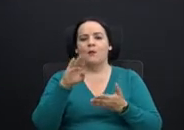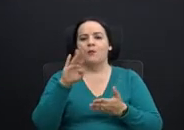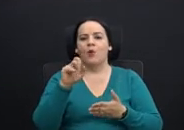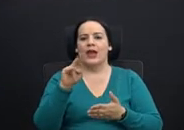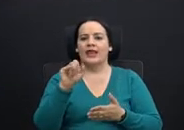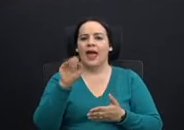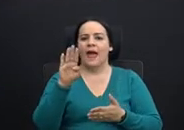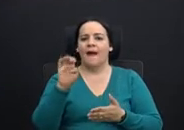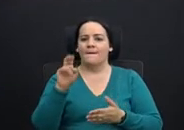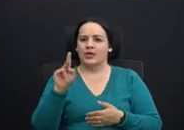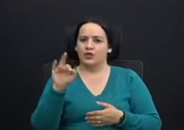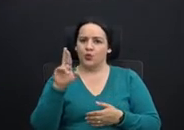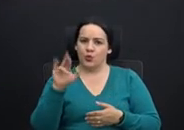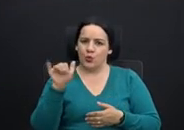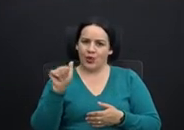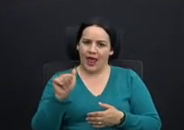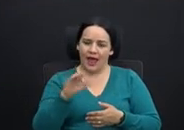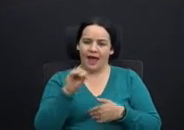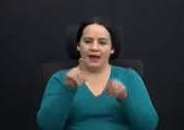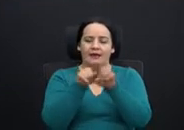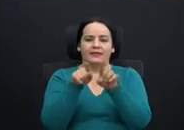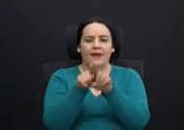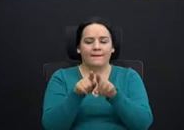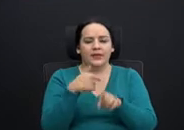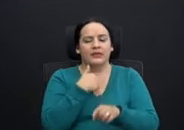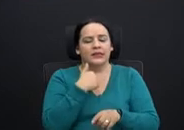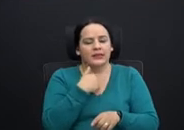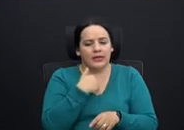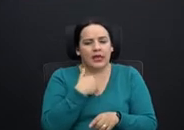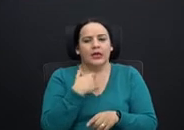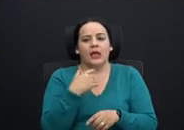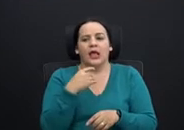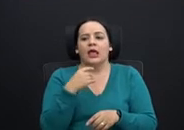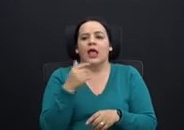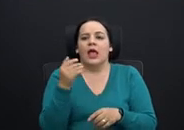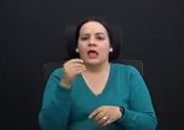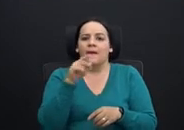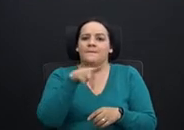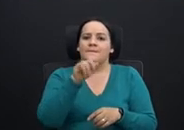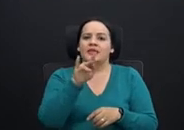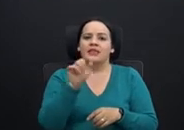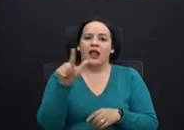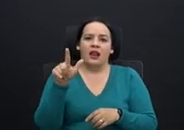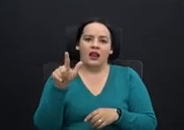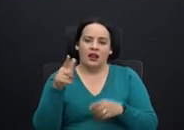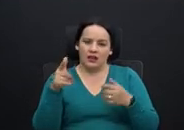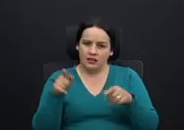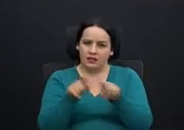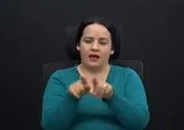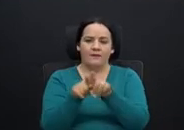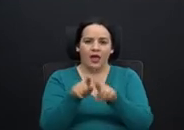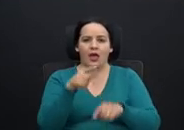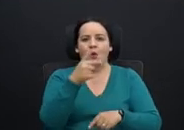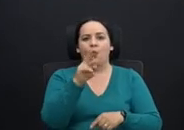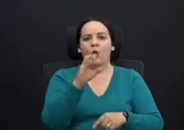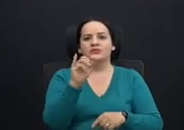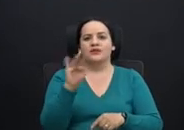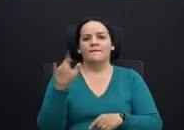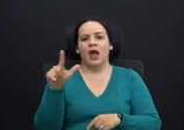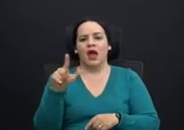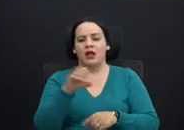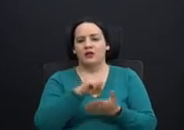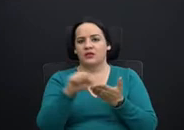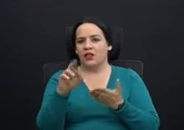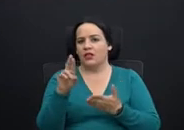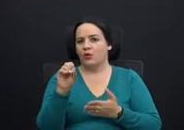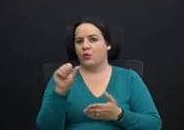eso también tiene, y también hay en Pital, en Guasimal, en Santa